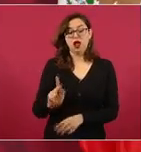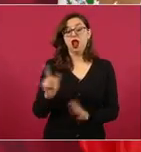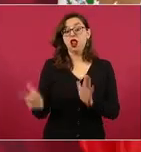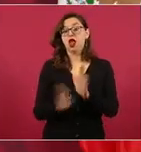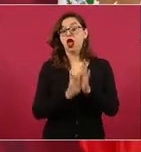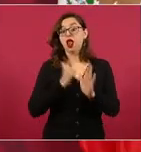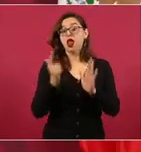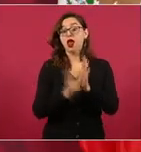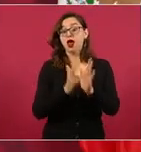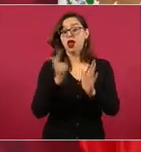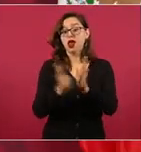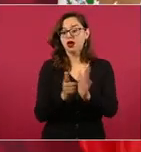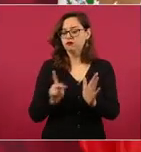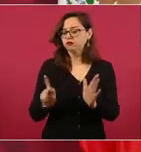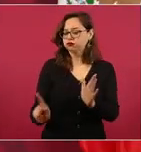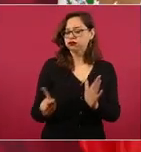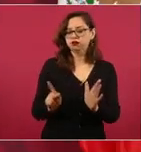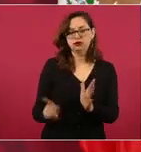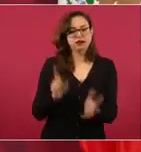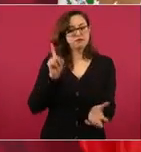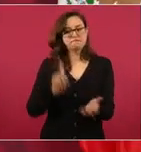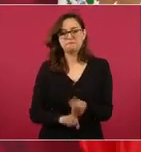con esa simulación.